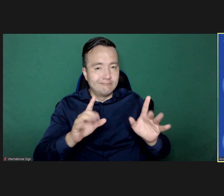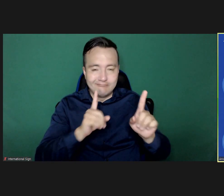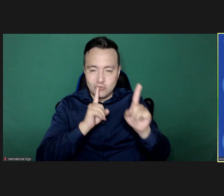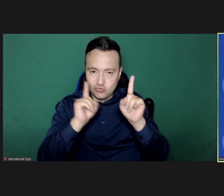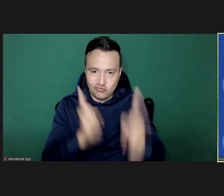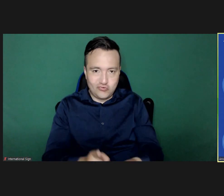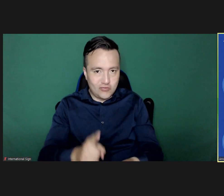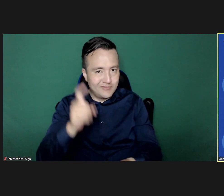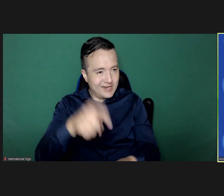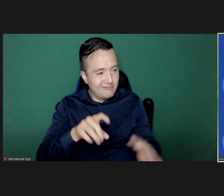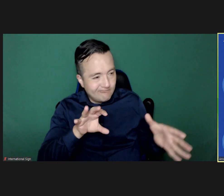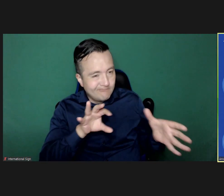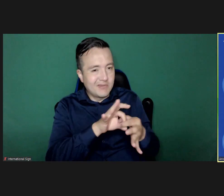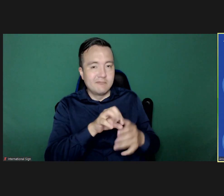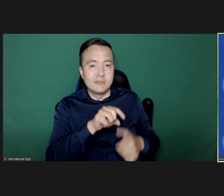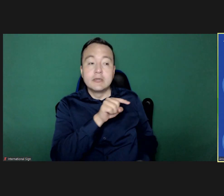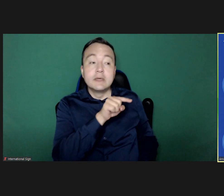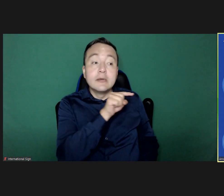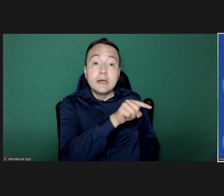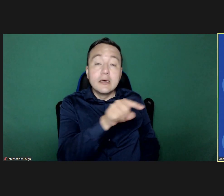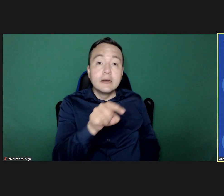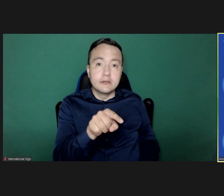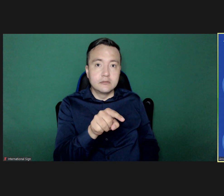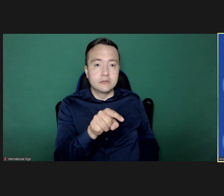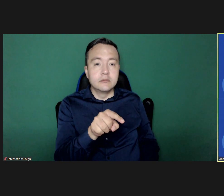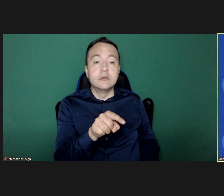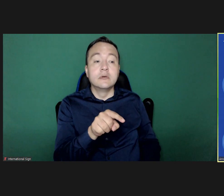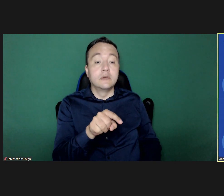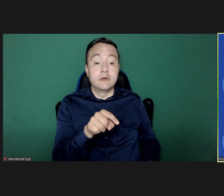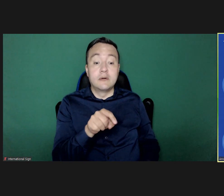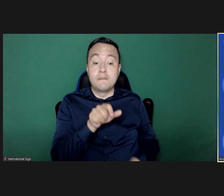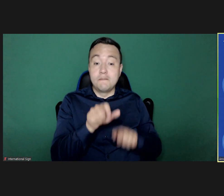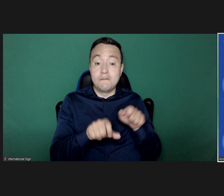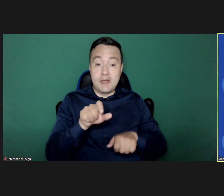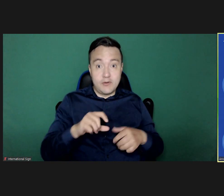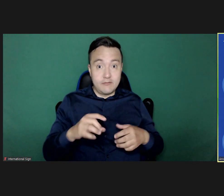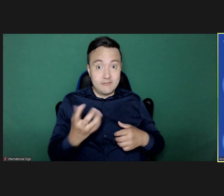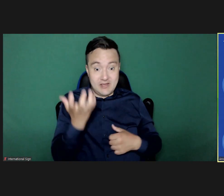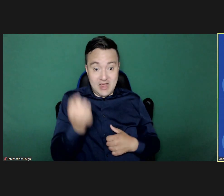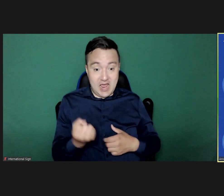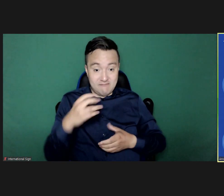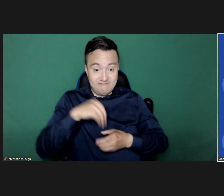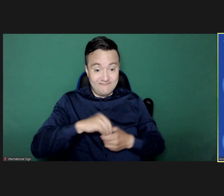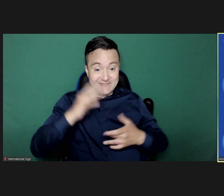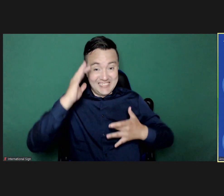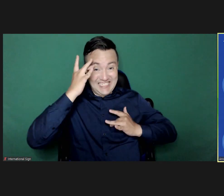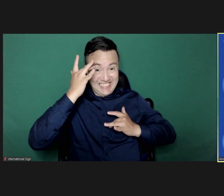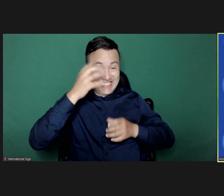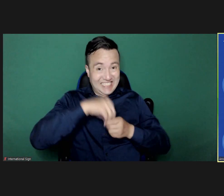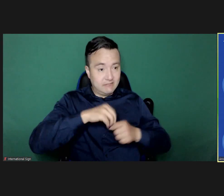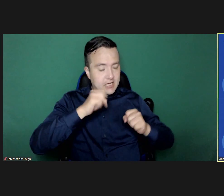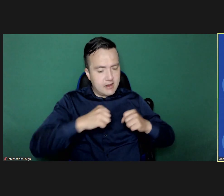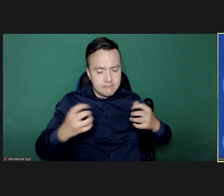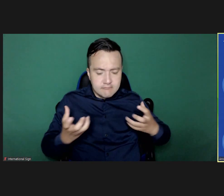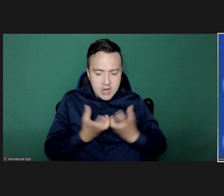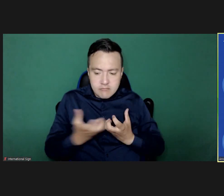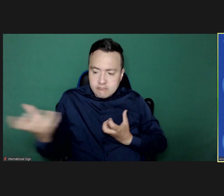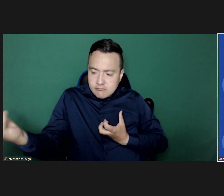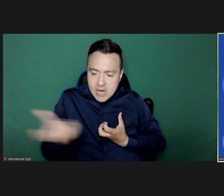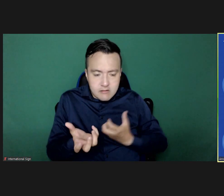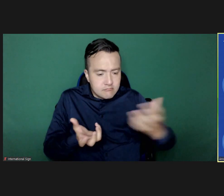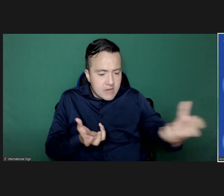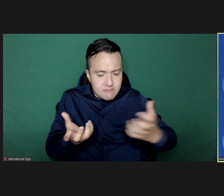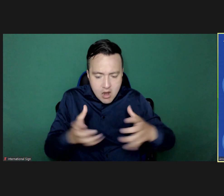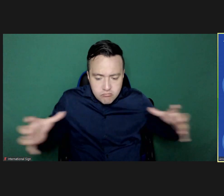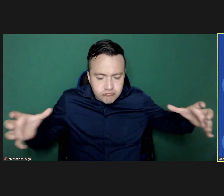las personas con las CNTs a la mesa en las decisiones que se van a tomar. Y en cuanto a esto, quiero agradecer a todos los presentadores,